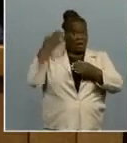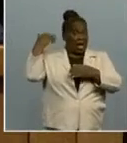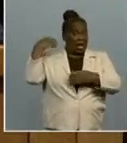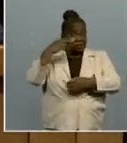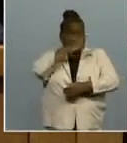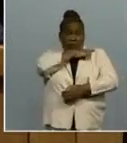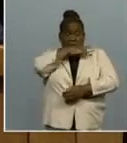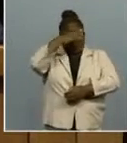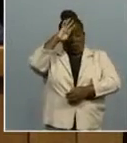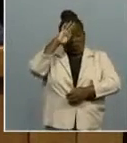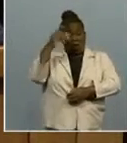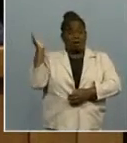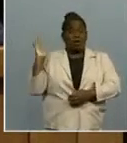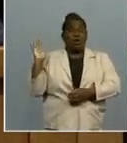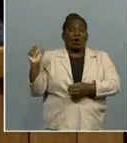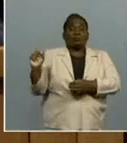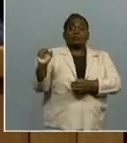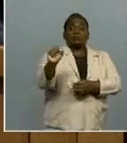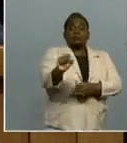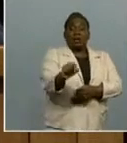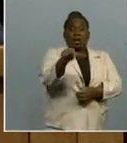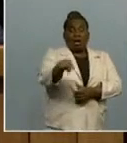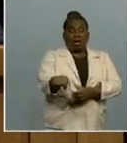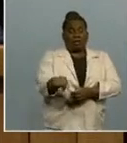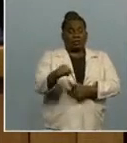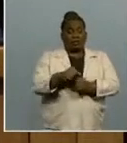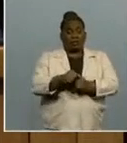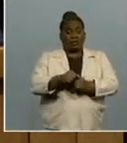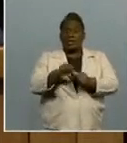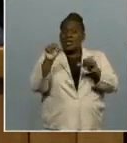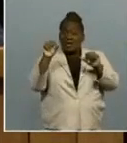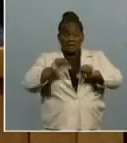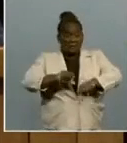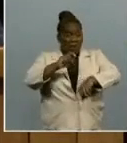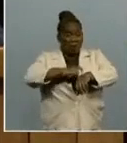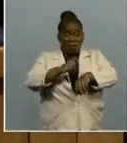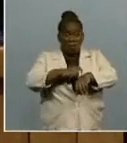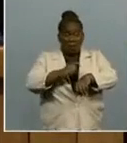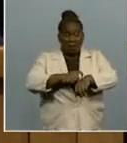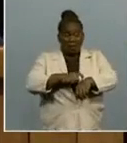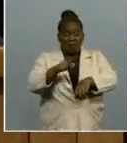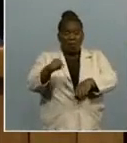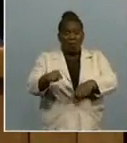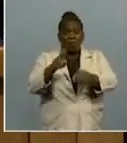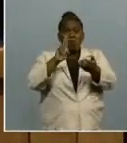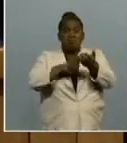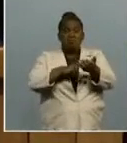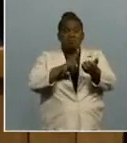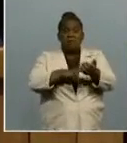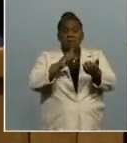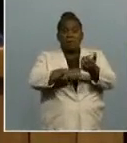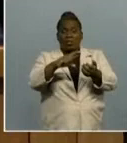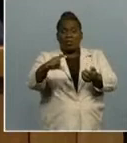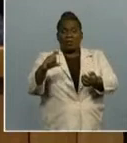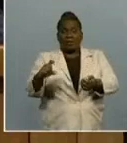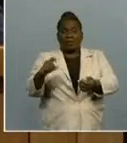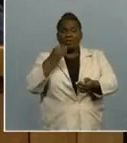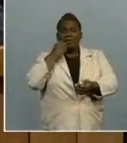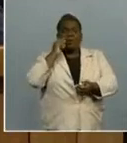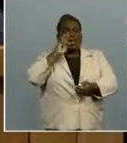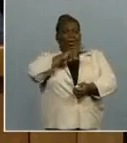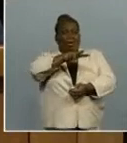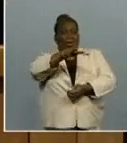han traído hasta el presente y en el peor de los escenarios un militante puede ser pasivo espectador